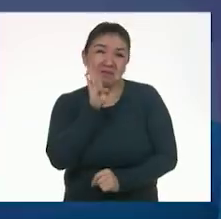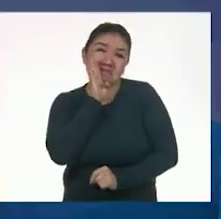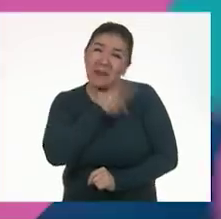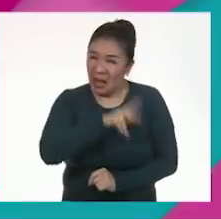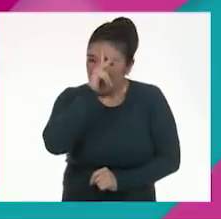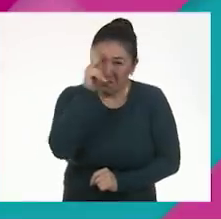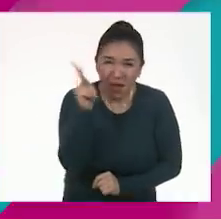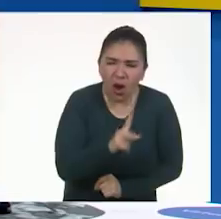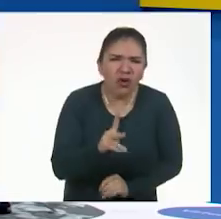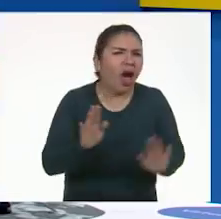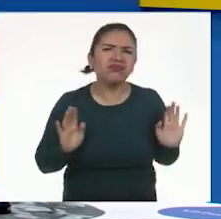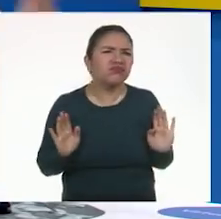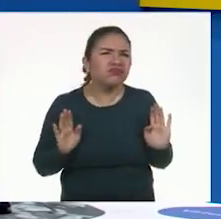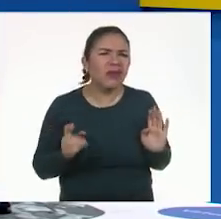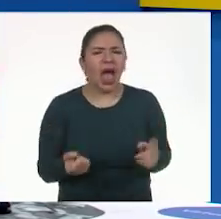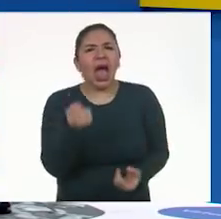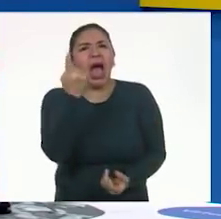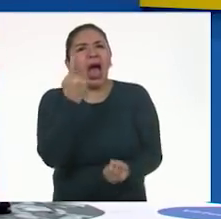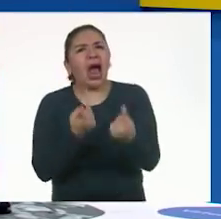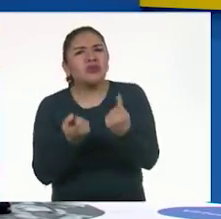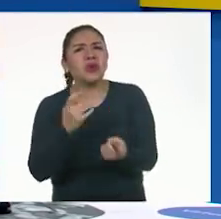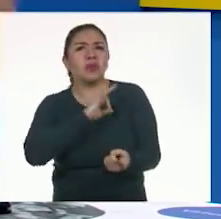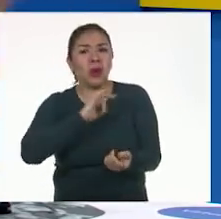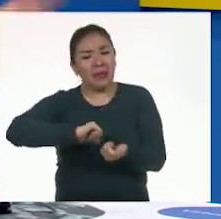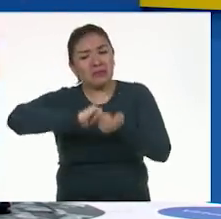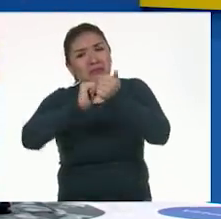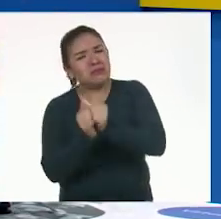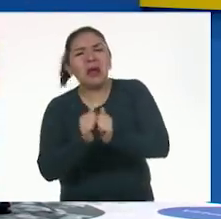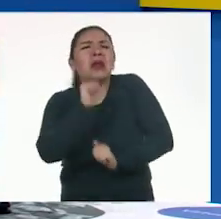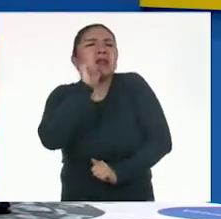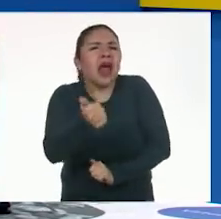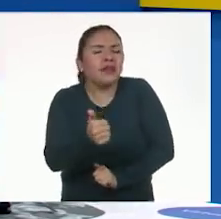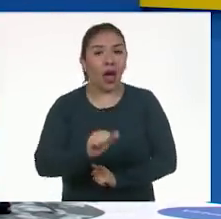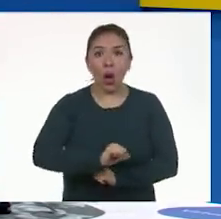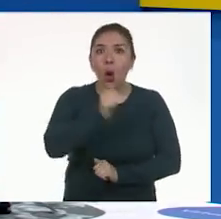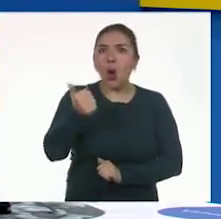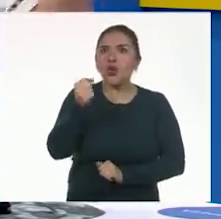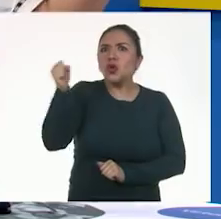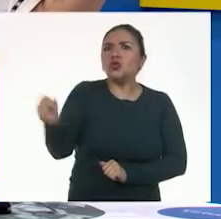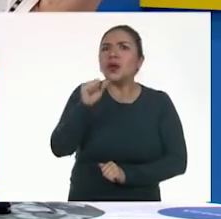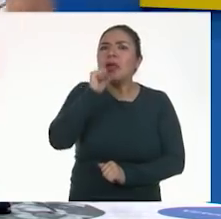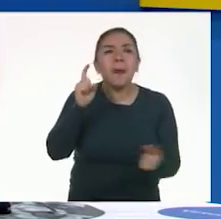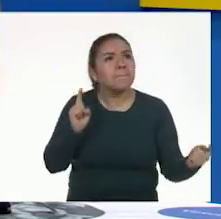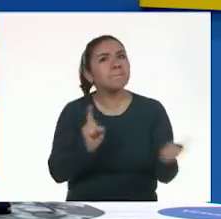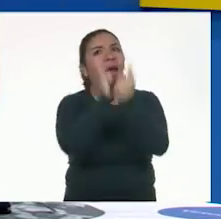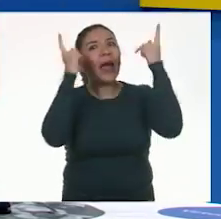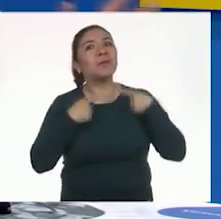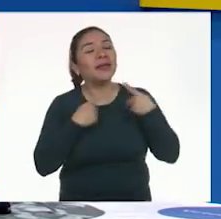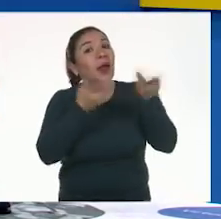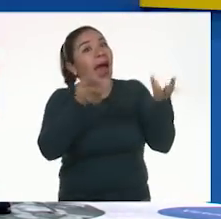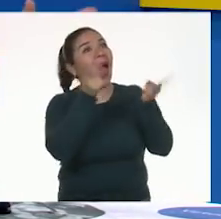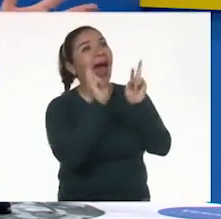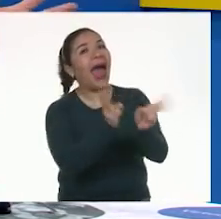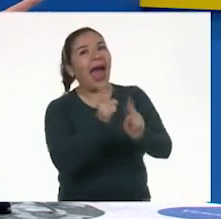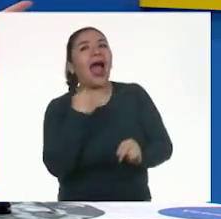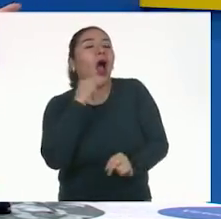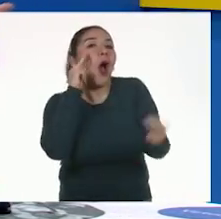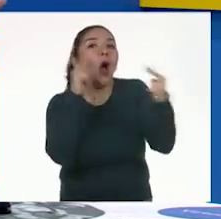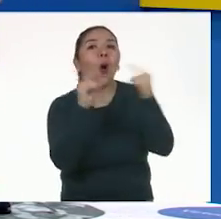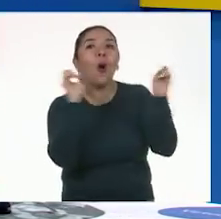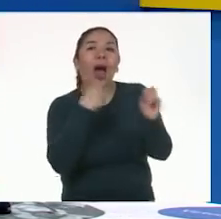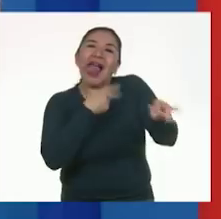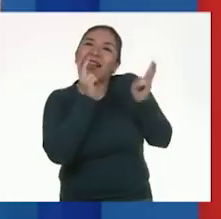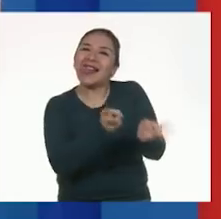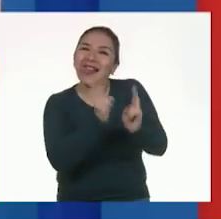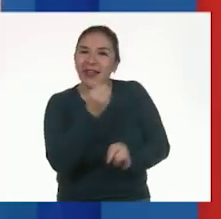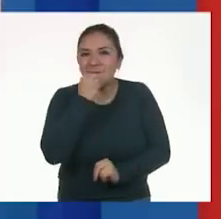desafortunados, algunos ni siquiera tienen consecuencia, algunos son muy afortunados, como salir y encontrarte a una persona que hace mucho que no veías.